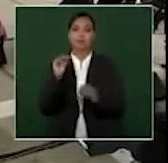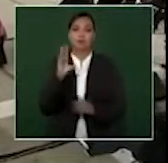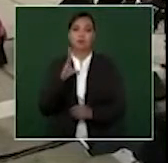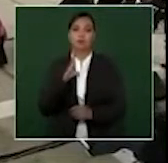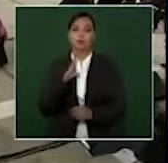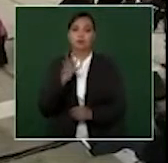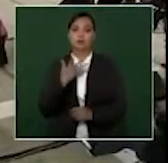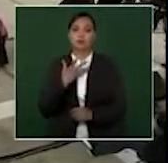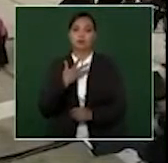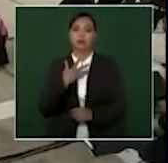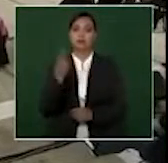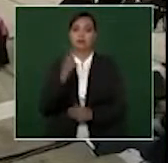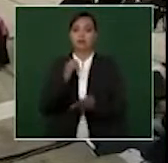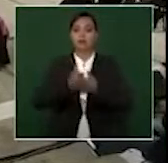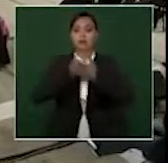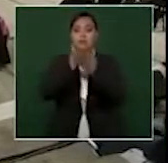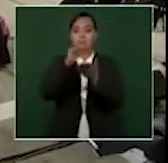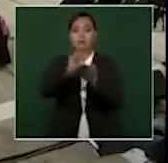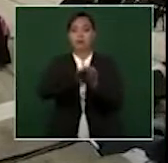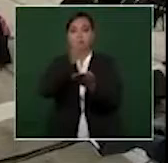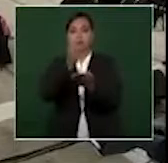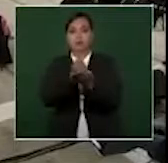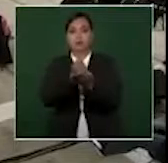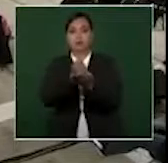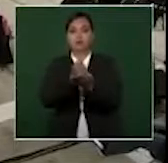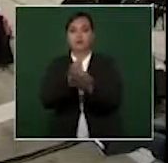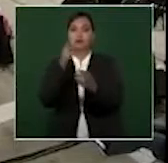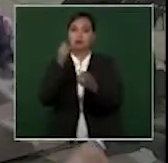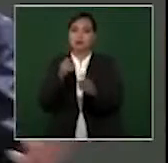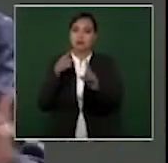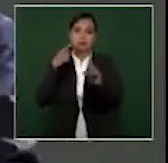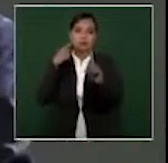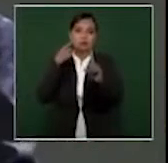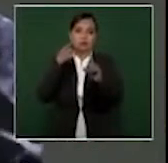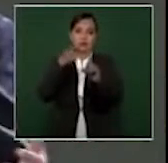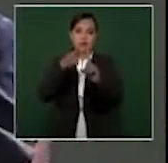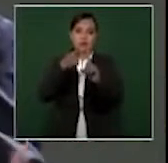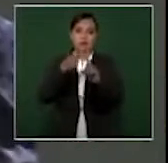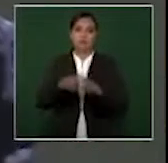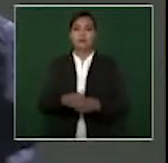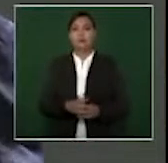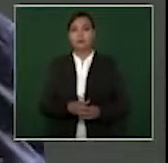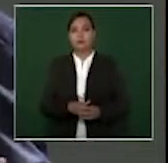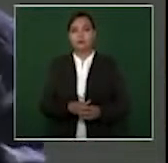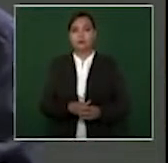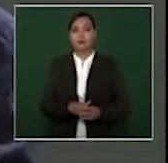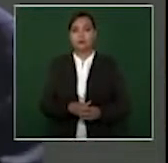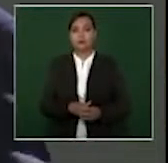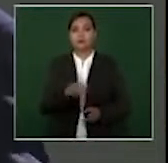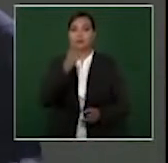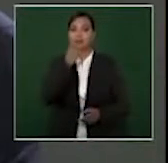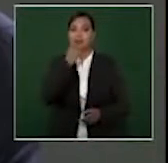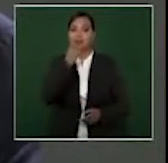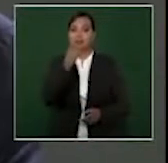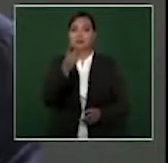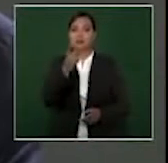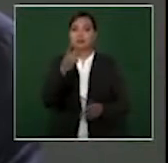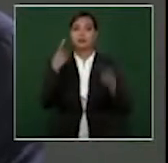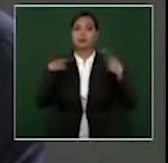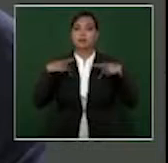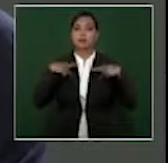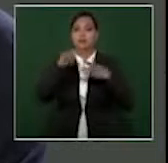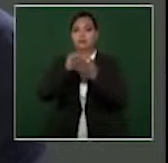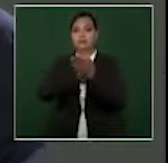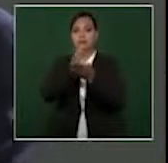los jueces de los estados que están aferrados al cargo. Además, nuestro presidente descarta